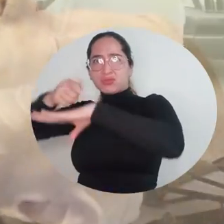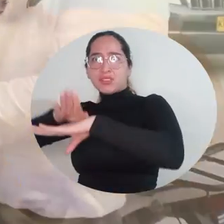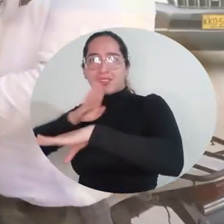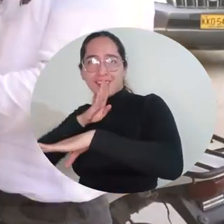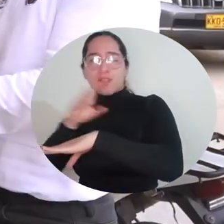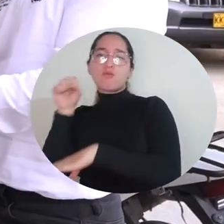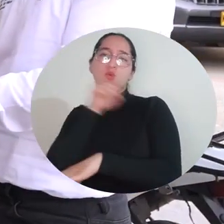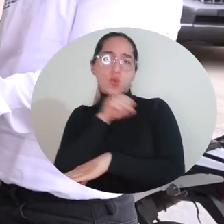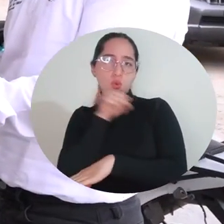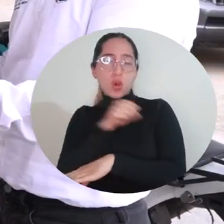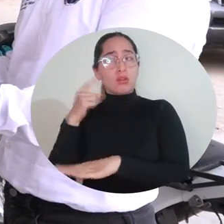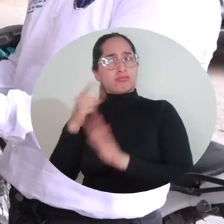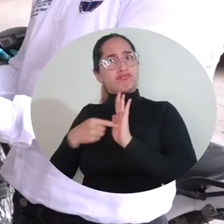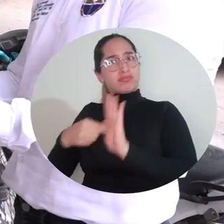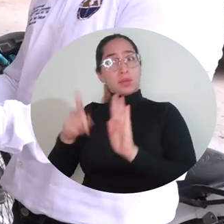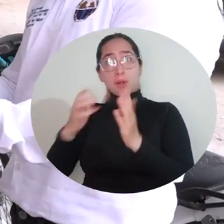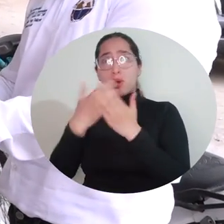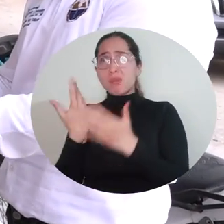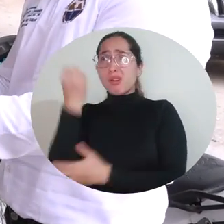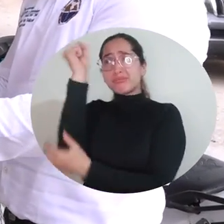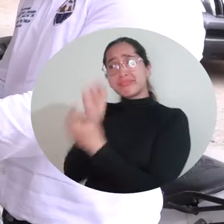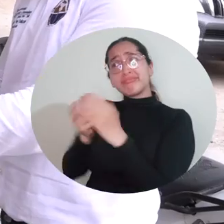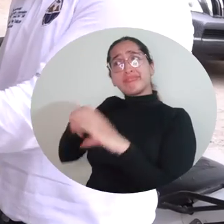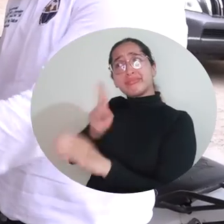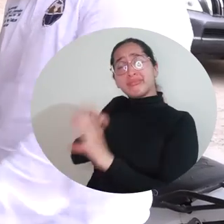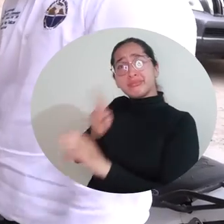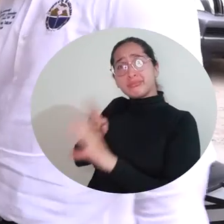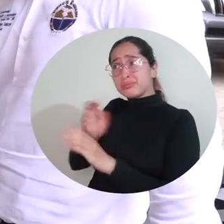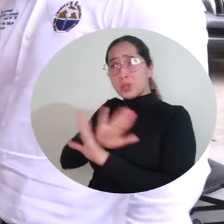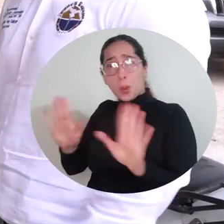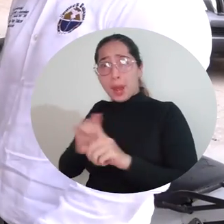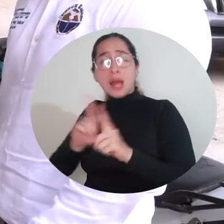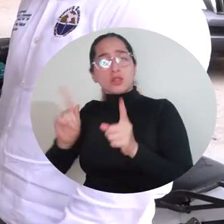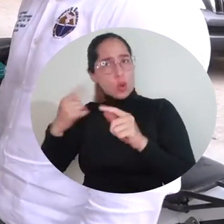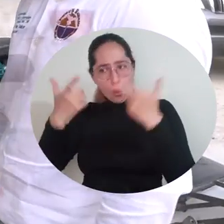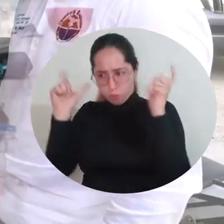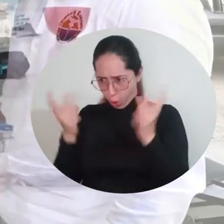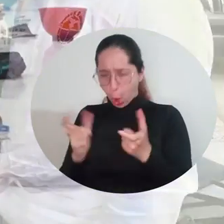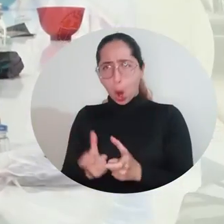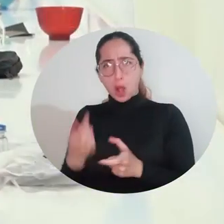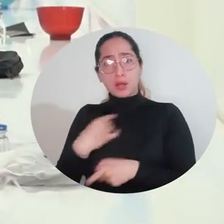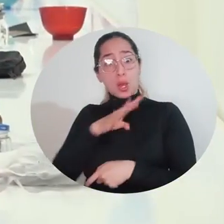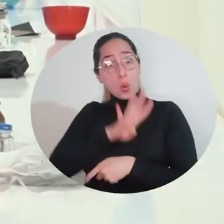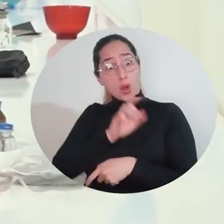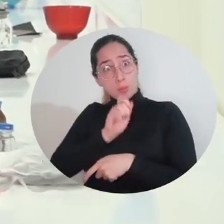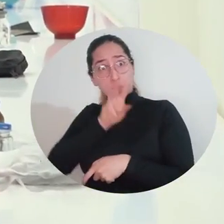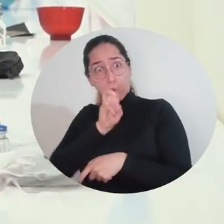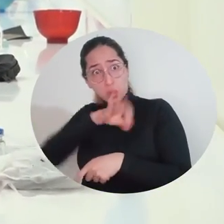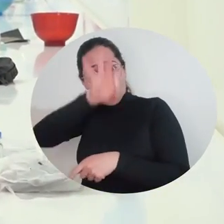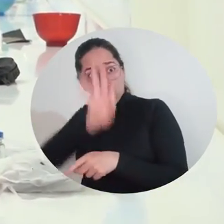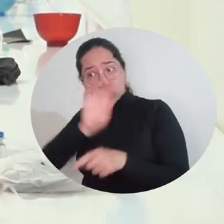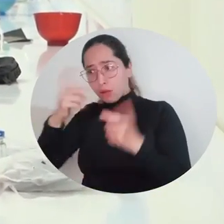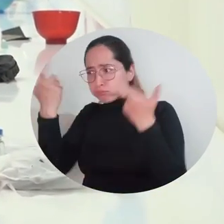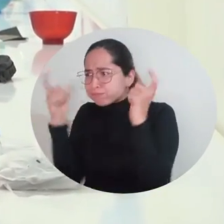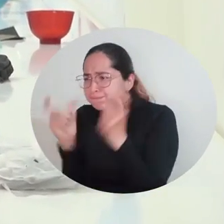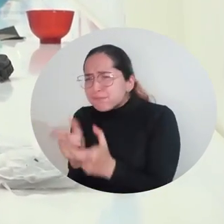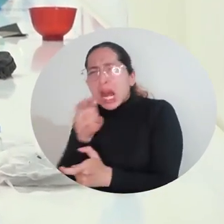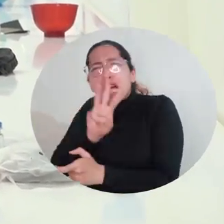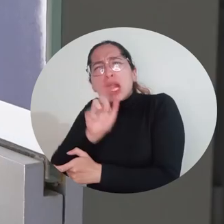rector Pablo Vera Salazar, se logró disminuir la tasa de deserción estudiantil del 4.8% al 3